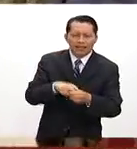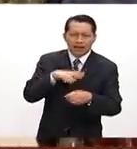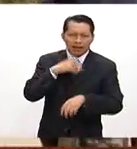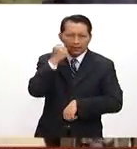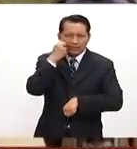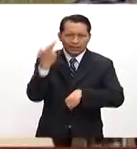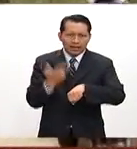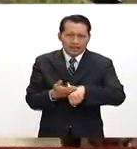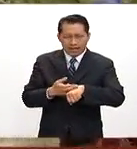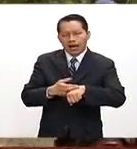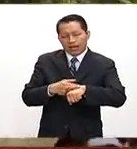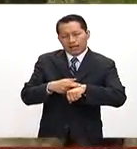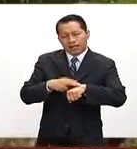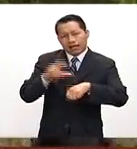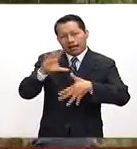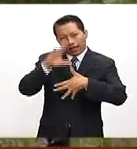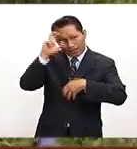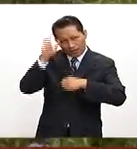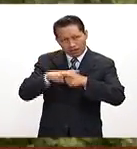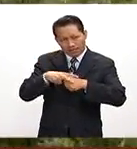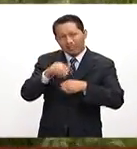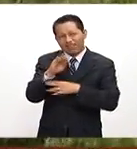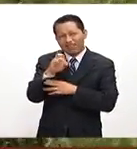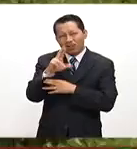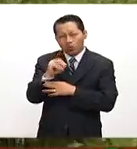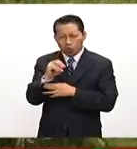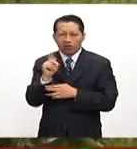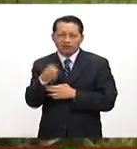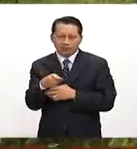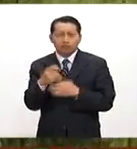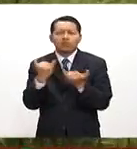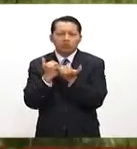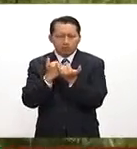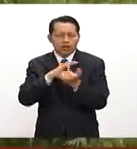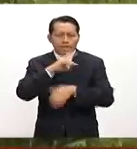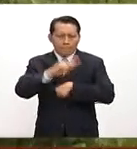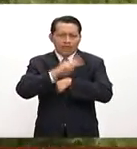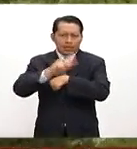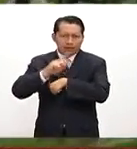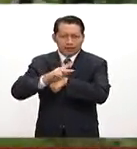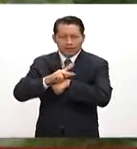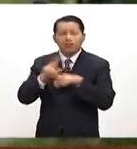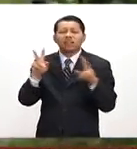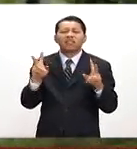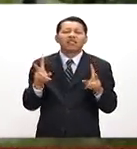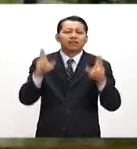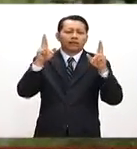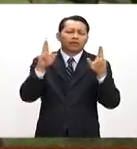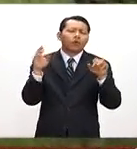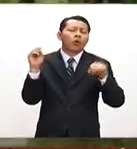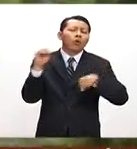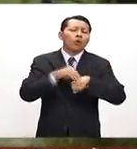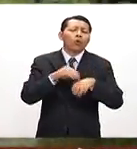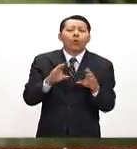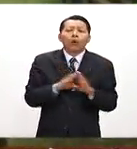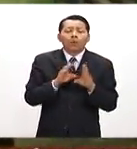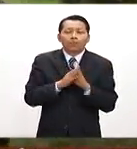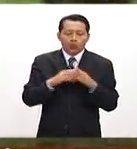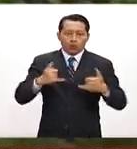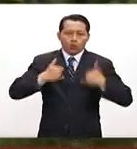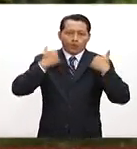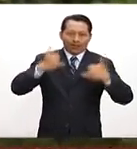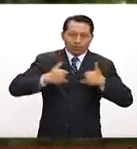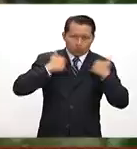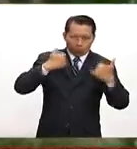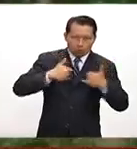Secretaría General Iberoamericana, en esta cumbre de jefes de estados, y uno de los lemas es eso: juventud, emprendimiento y educación. Son términos que